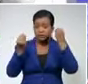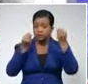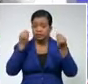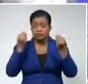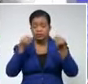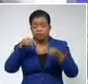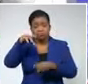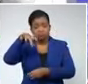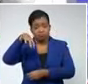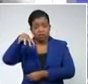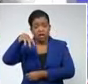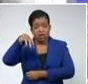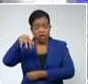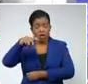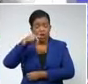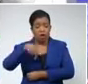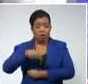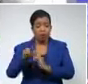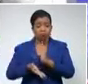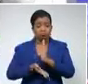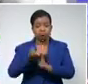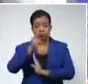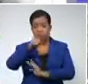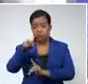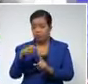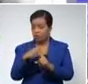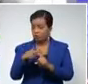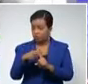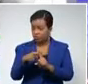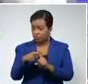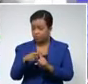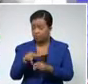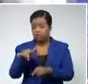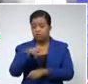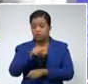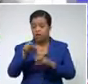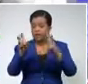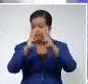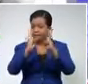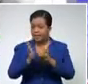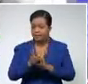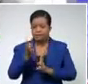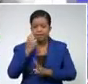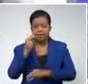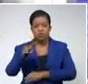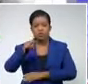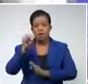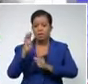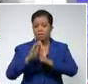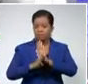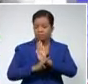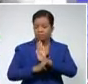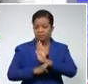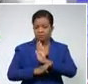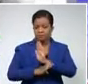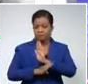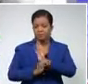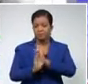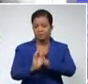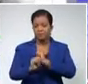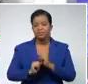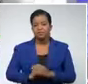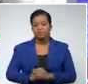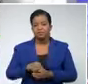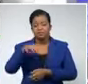propósito de este incremento de casos. Hemos estado al tanto también por las redes sociales de las nuevas medidas de restricción que se han dispuesto por el Consejo de